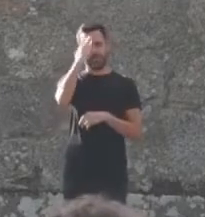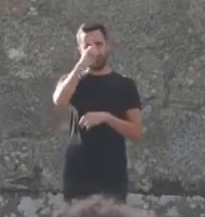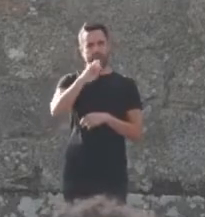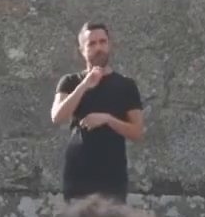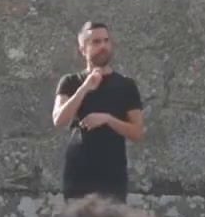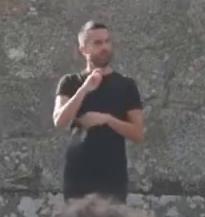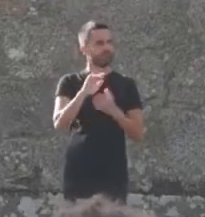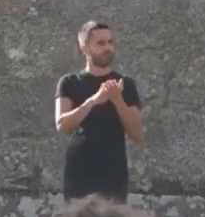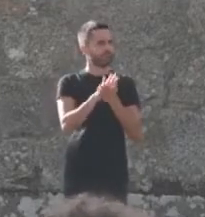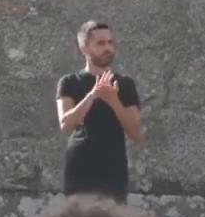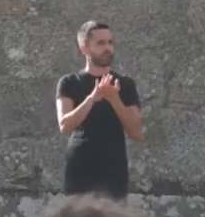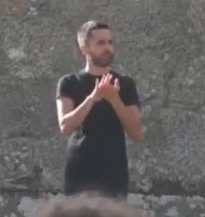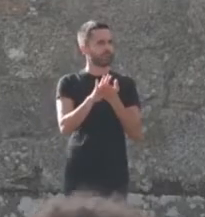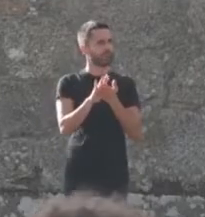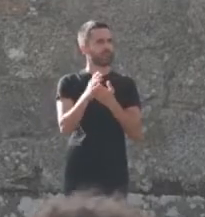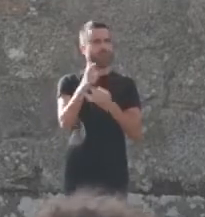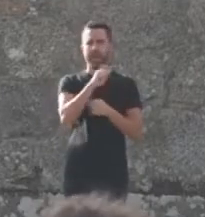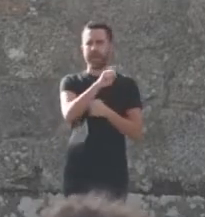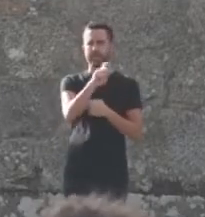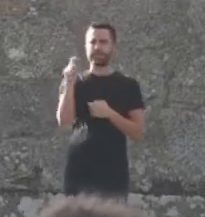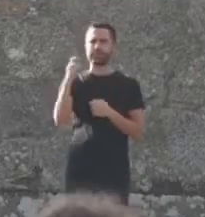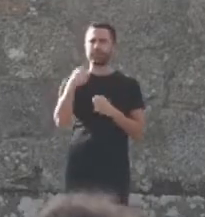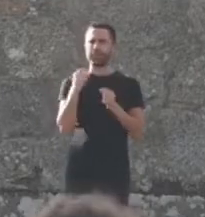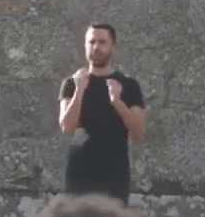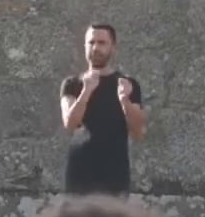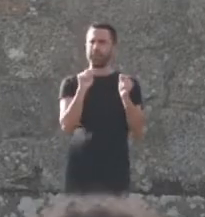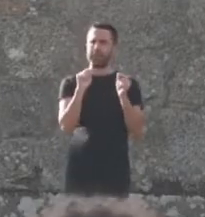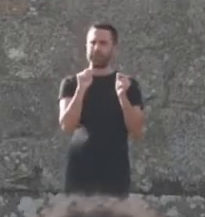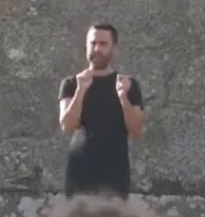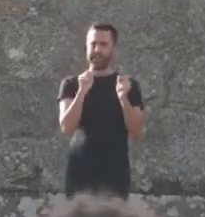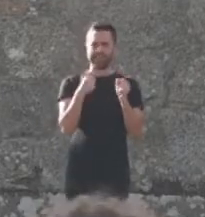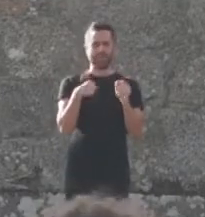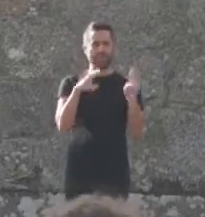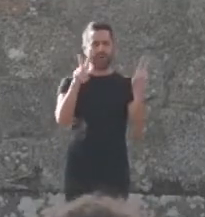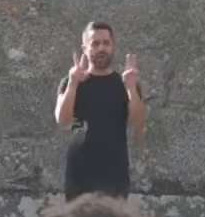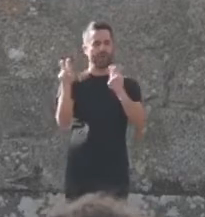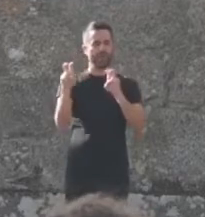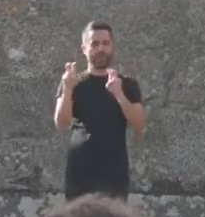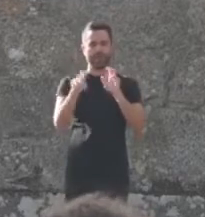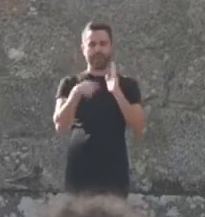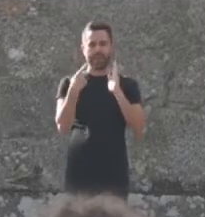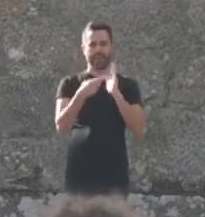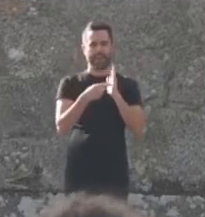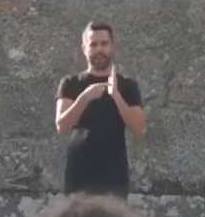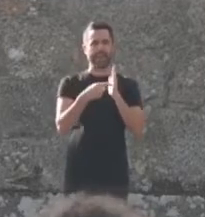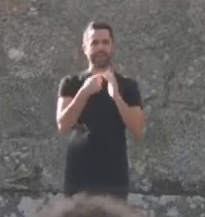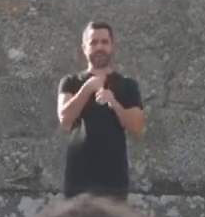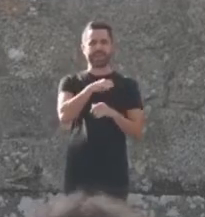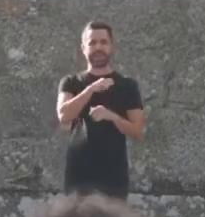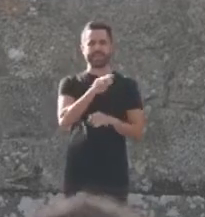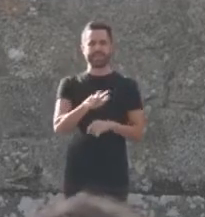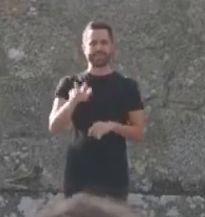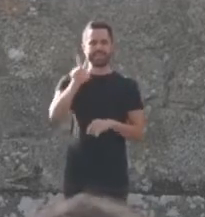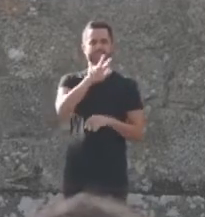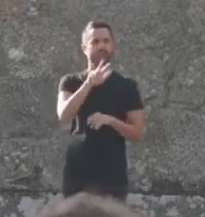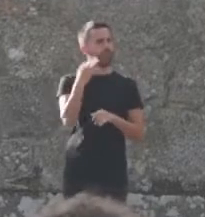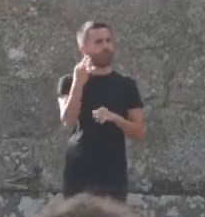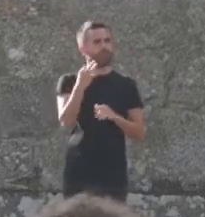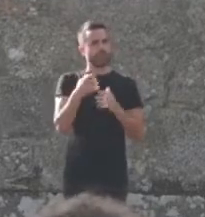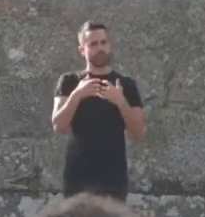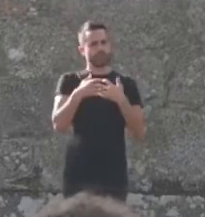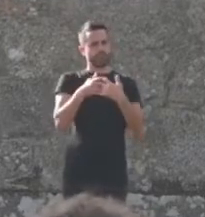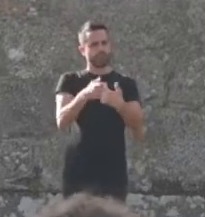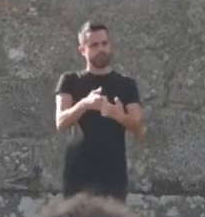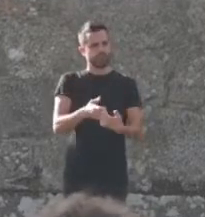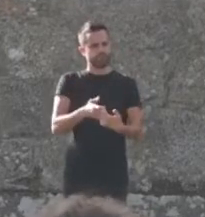é un aviso con respecto ao debate que se vai abrir agora a respecto da nova lei estatal, que ten que ser unha batalla que